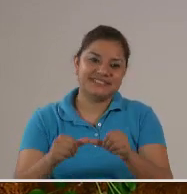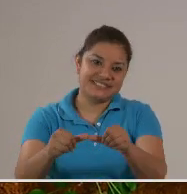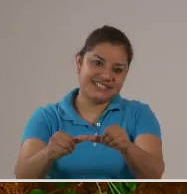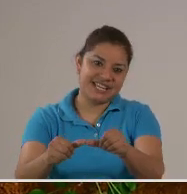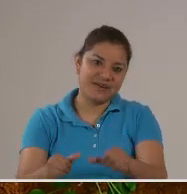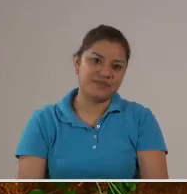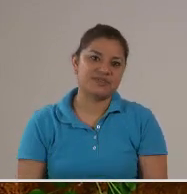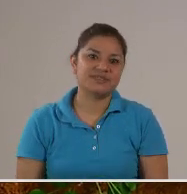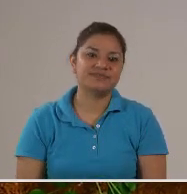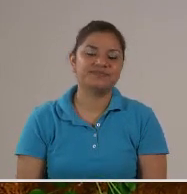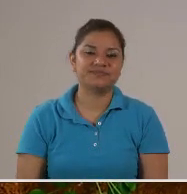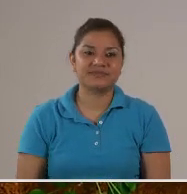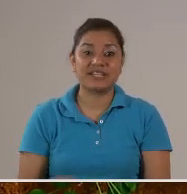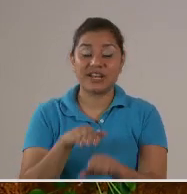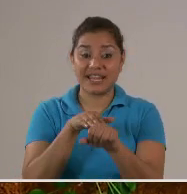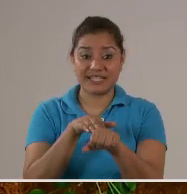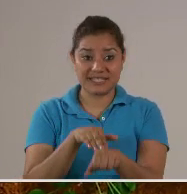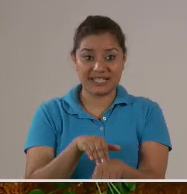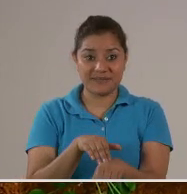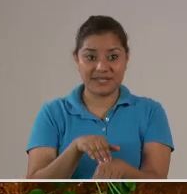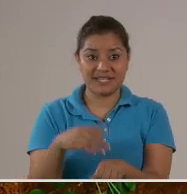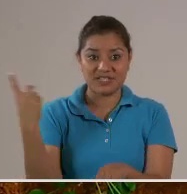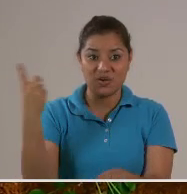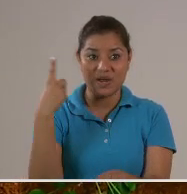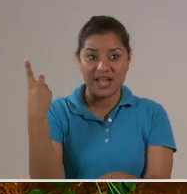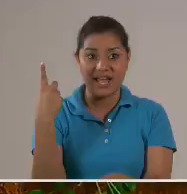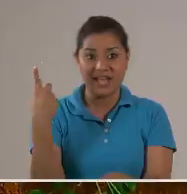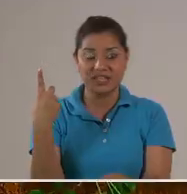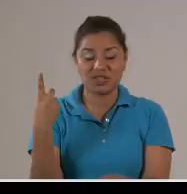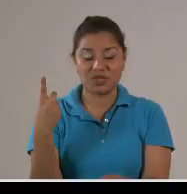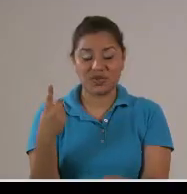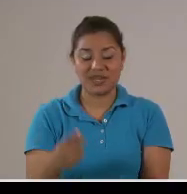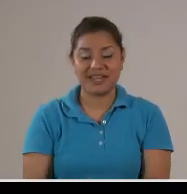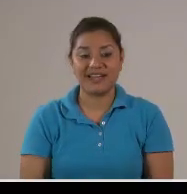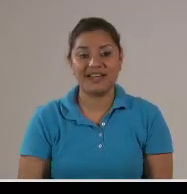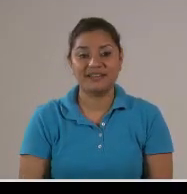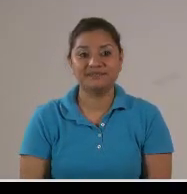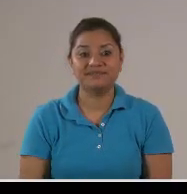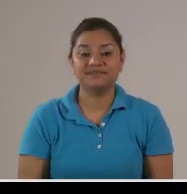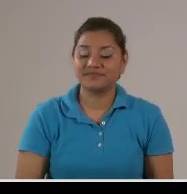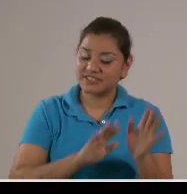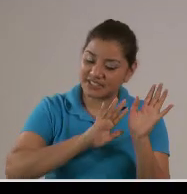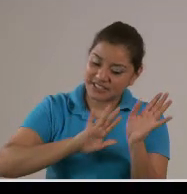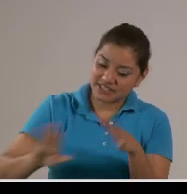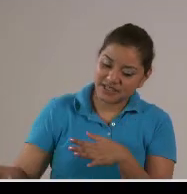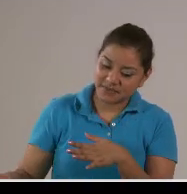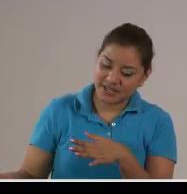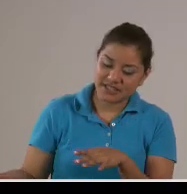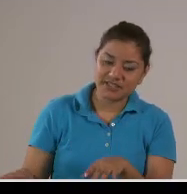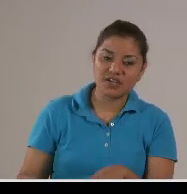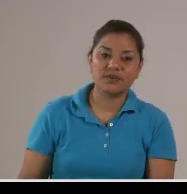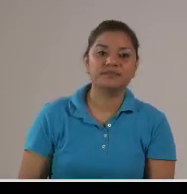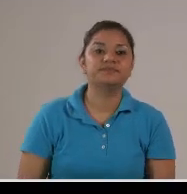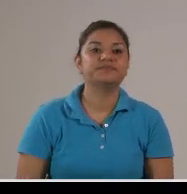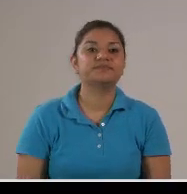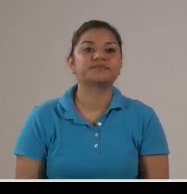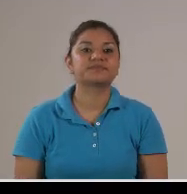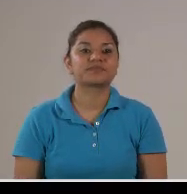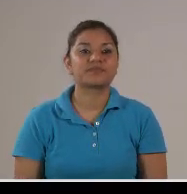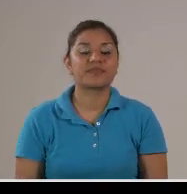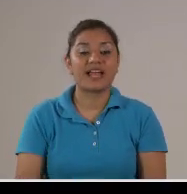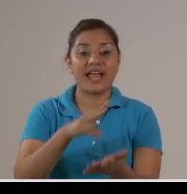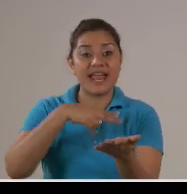consiguiera discriminación a toda distinción exclusión restricción basada en el origen étnico